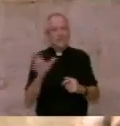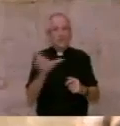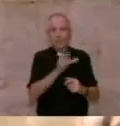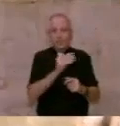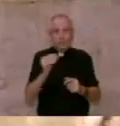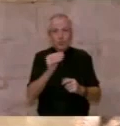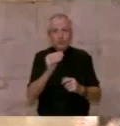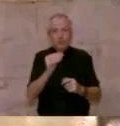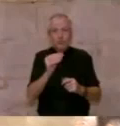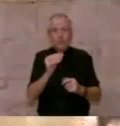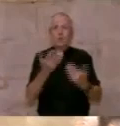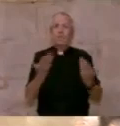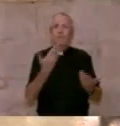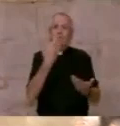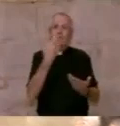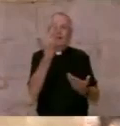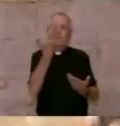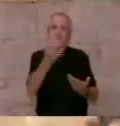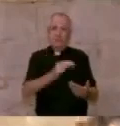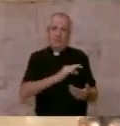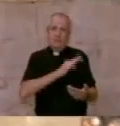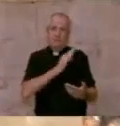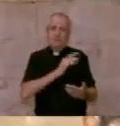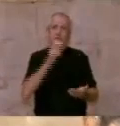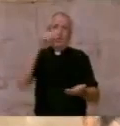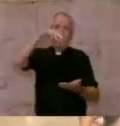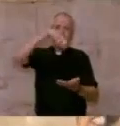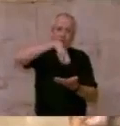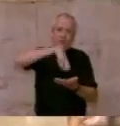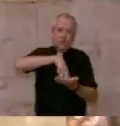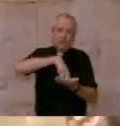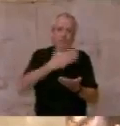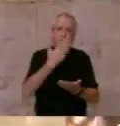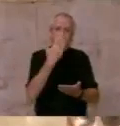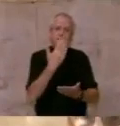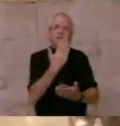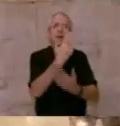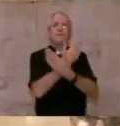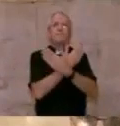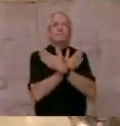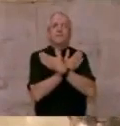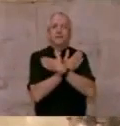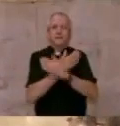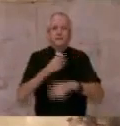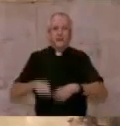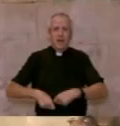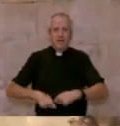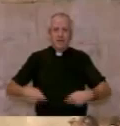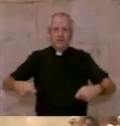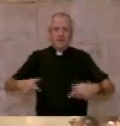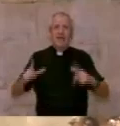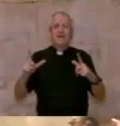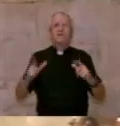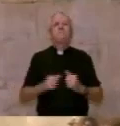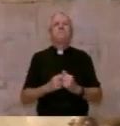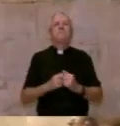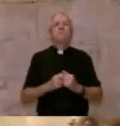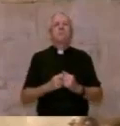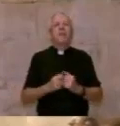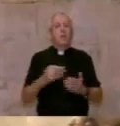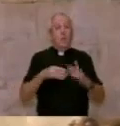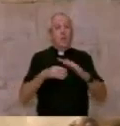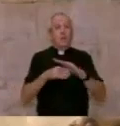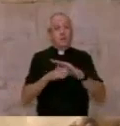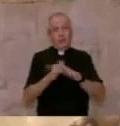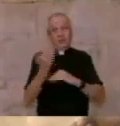esto lo vamos a pedir al Señor arrodillados ante la Virgen de la Cinta. Como habéis visto, cuando he